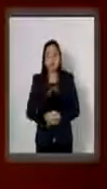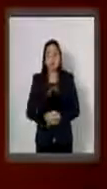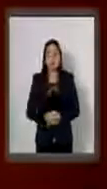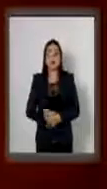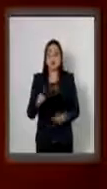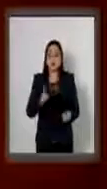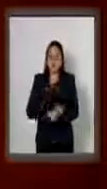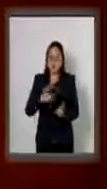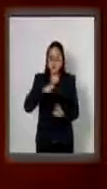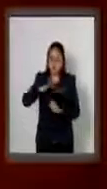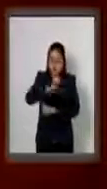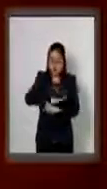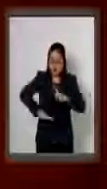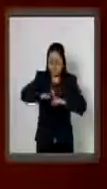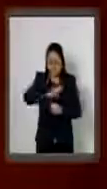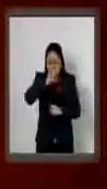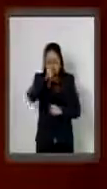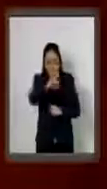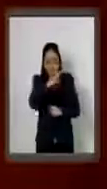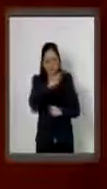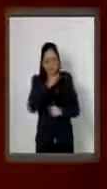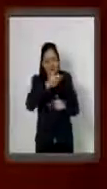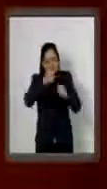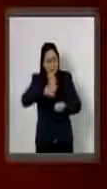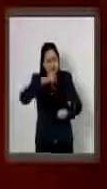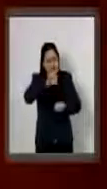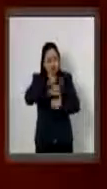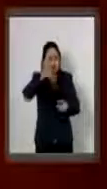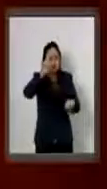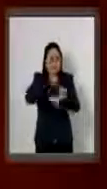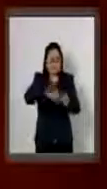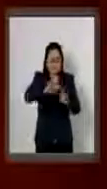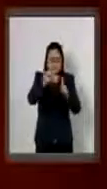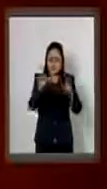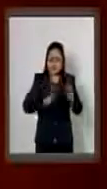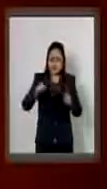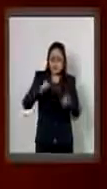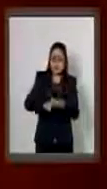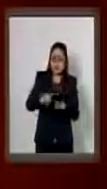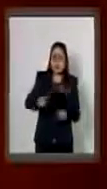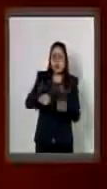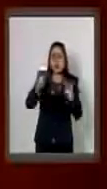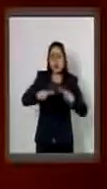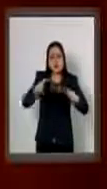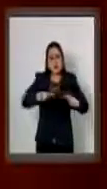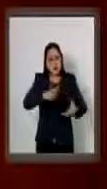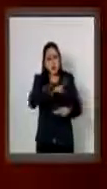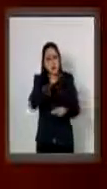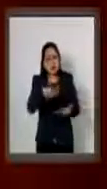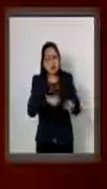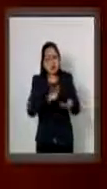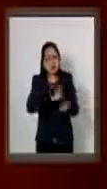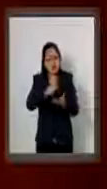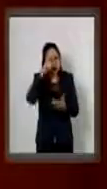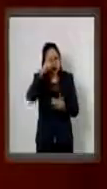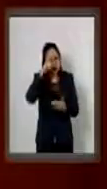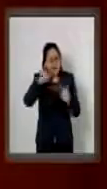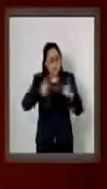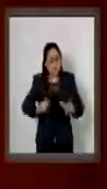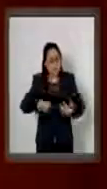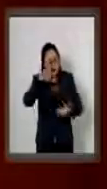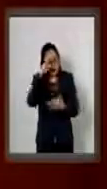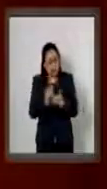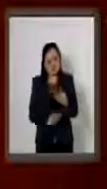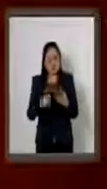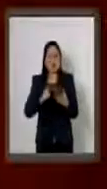las condiciones de seguridad pública, de muertes, de violaciones a derechos humanos que hoy vivimos en